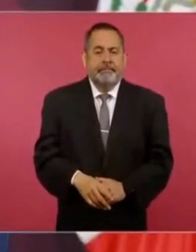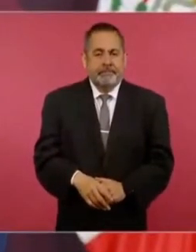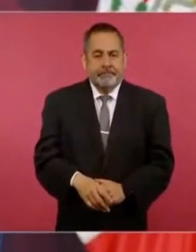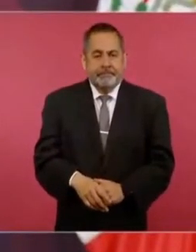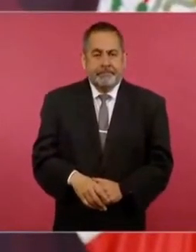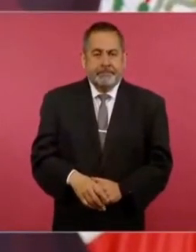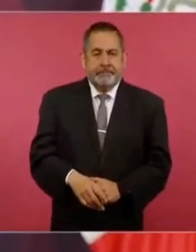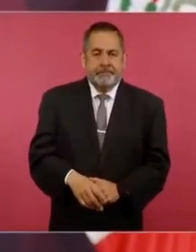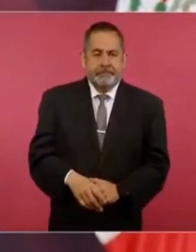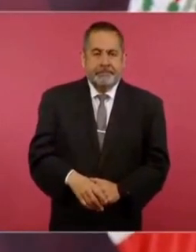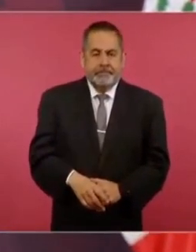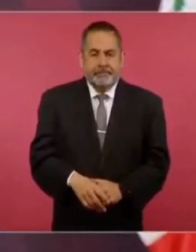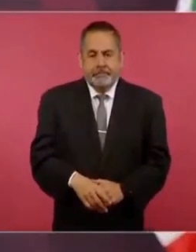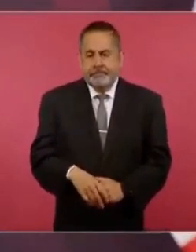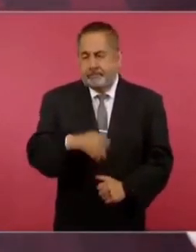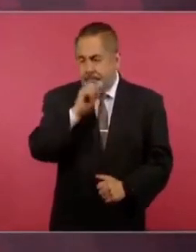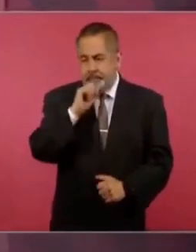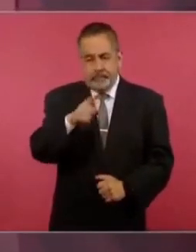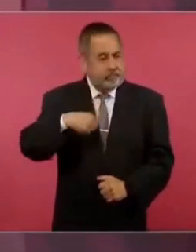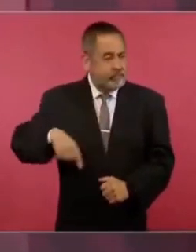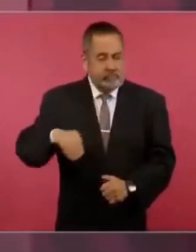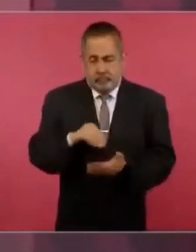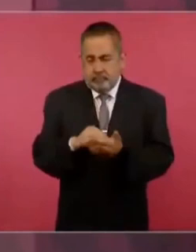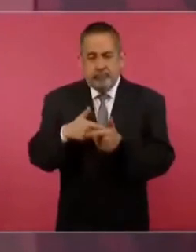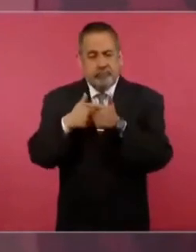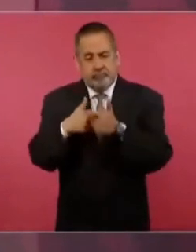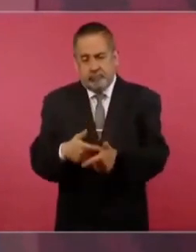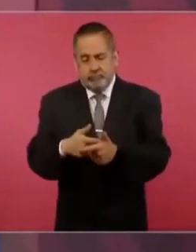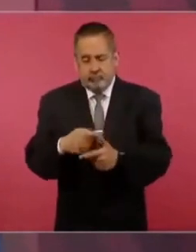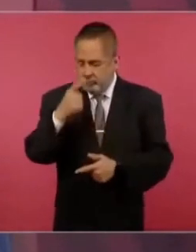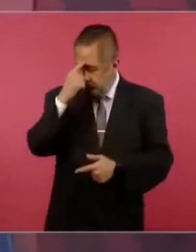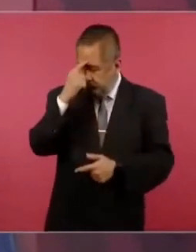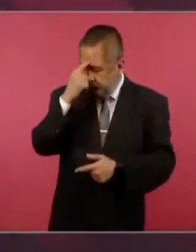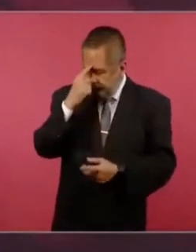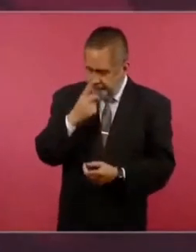Y seguir manteniendo autoridad moral,